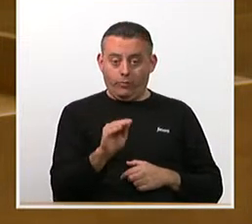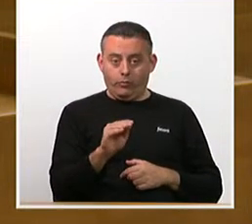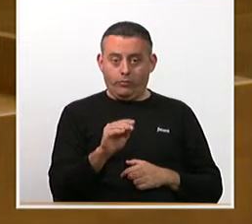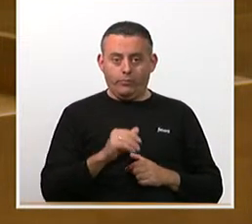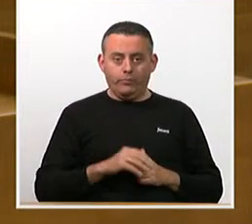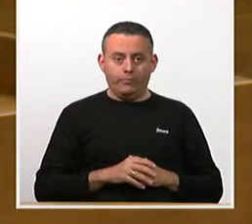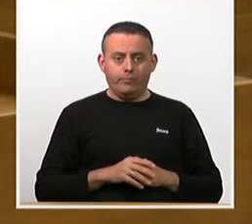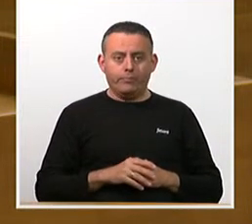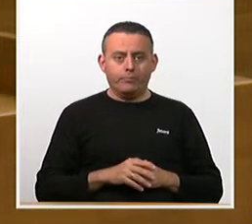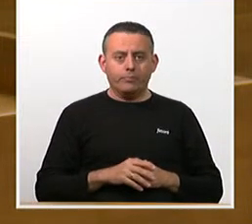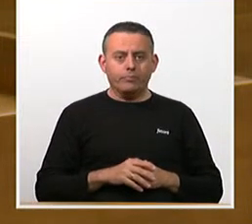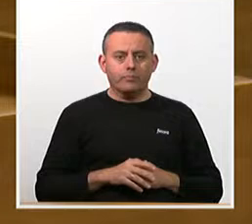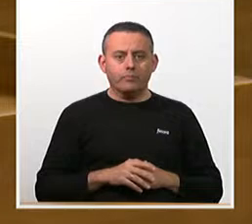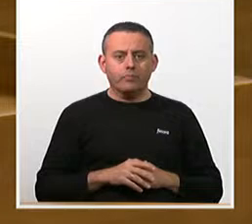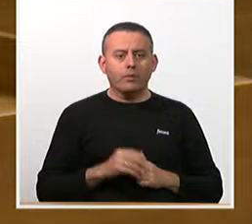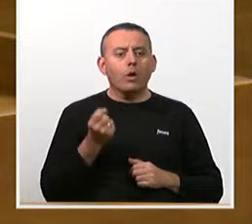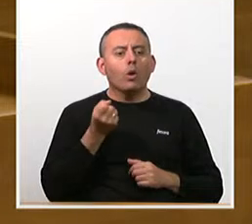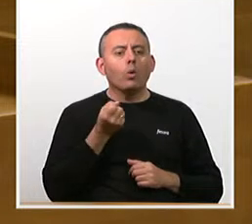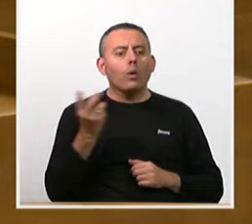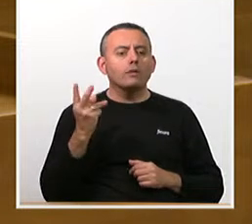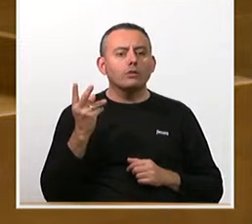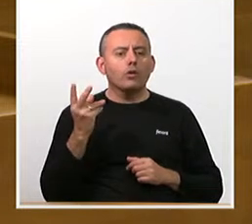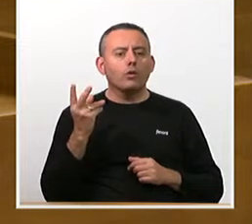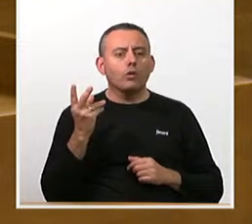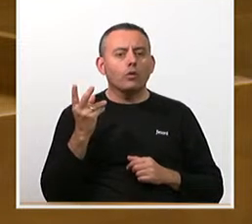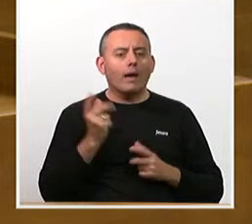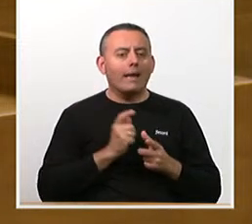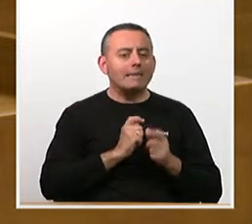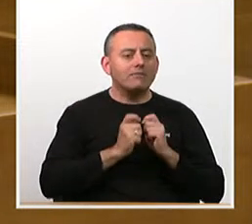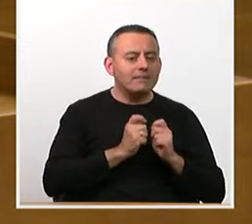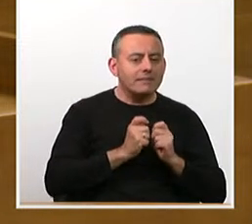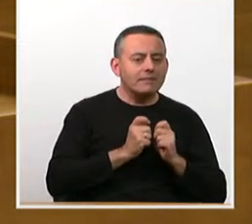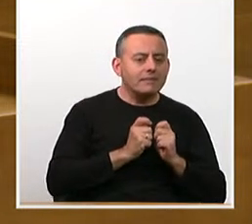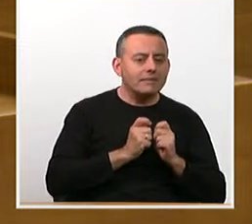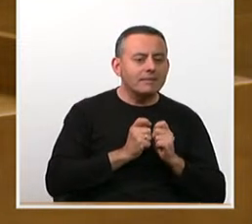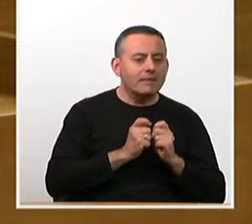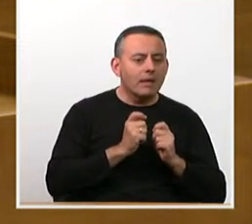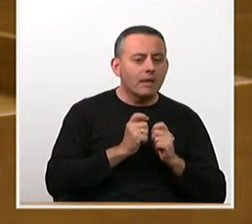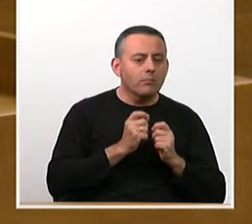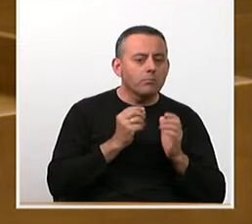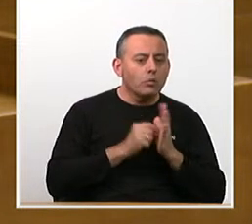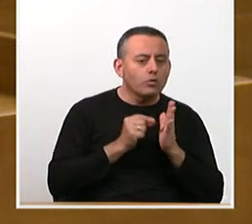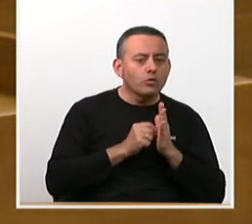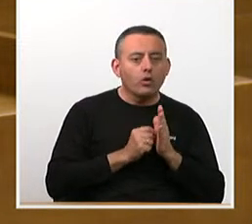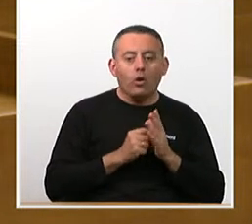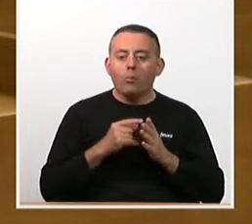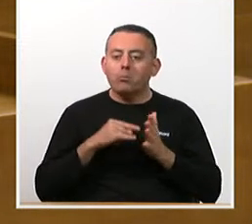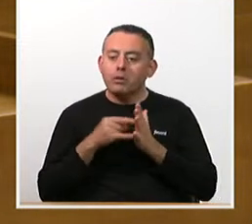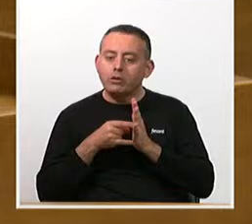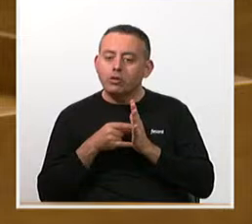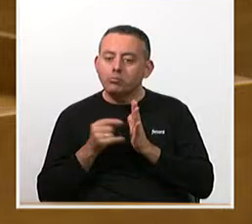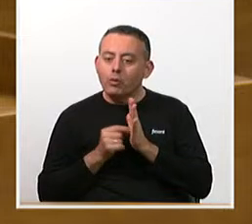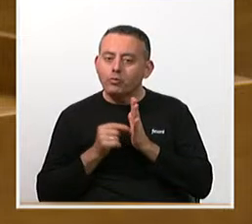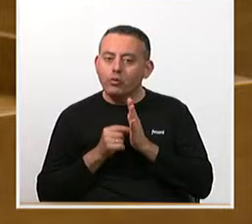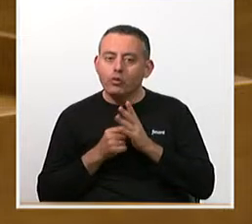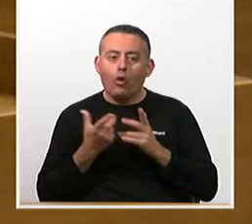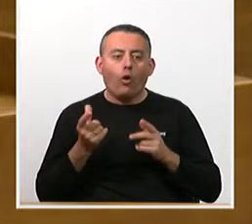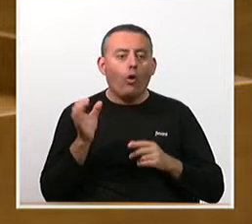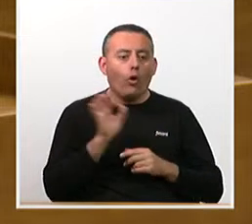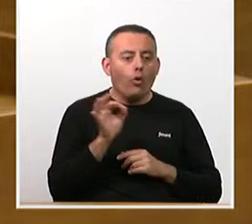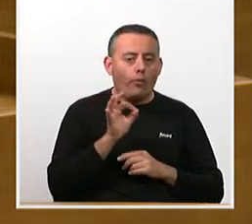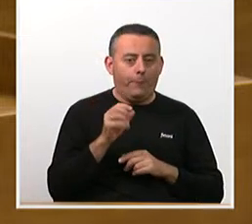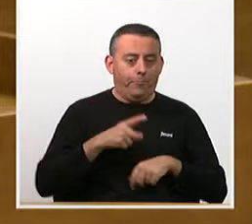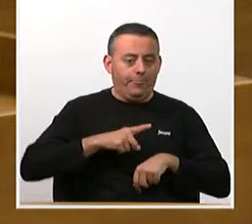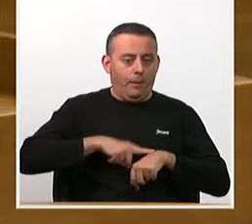cu puntua la Part de la entrevista y cuá puntua la Part del proyecto o tenía de